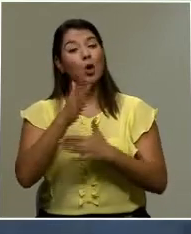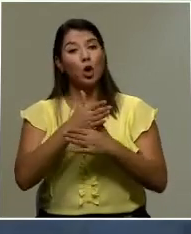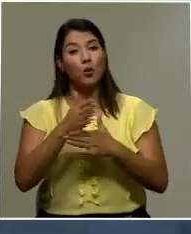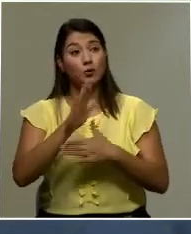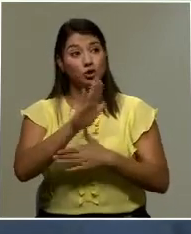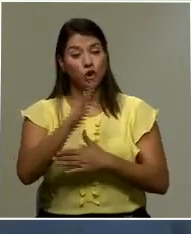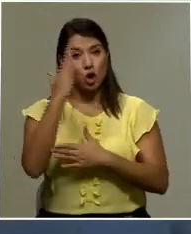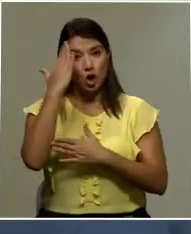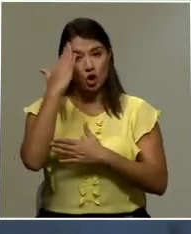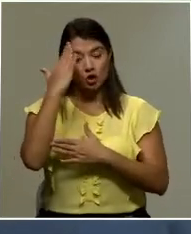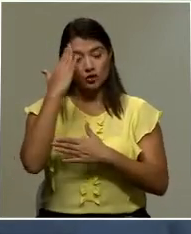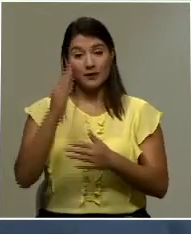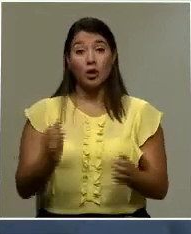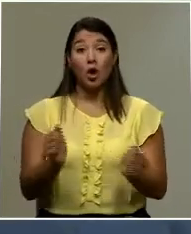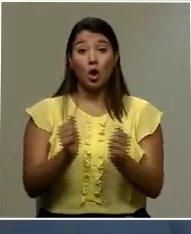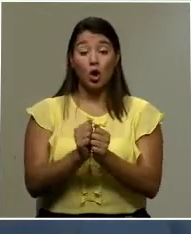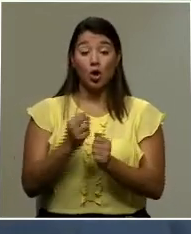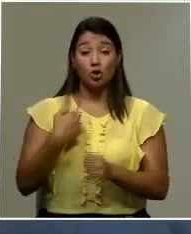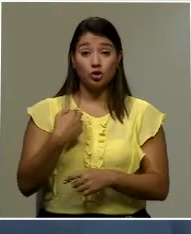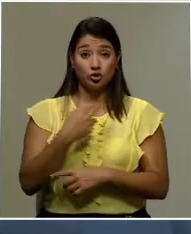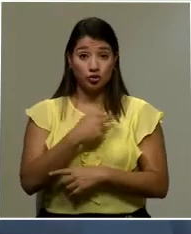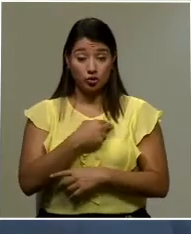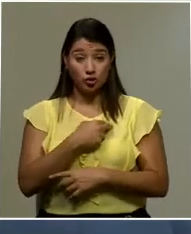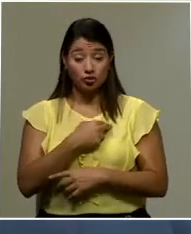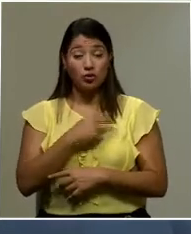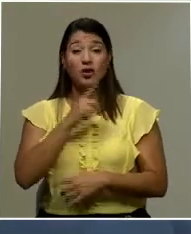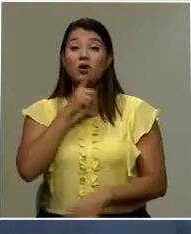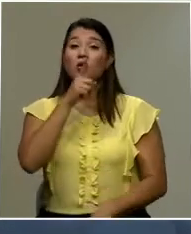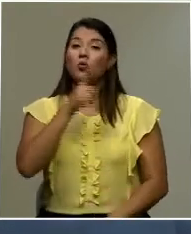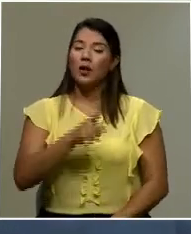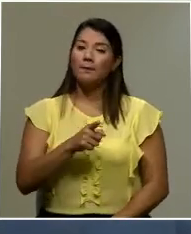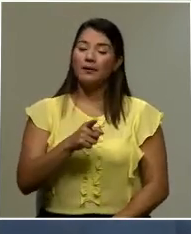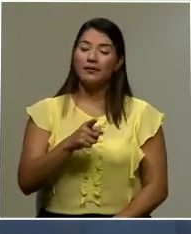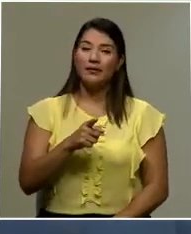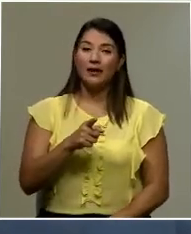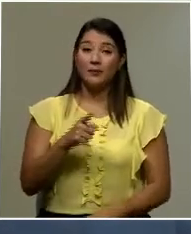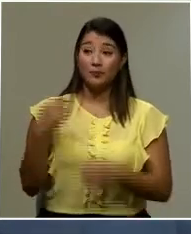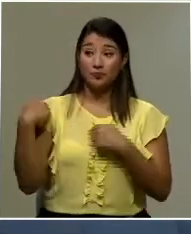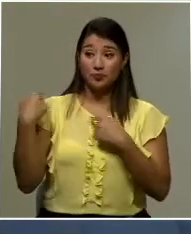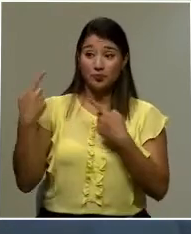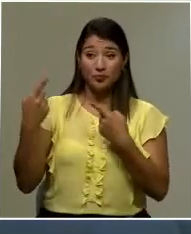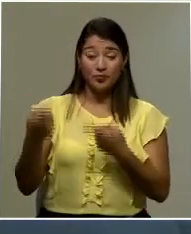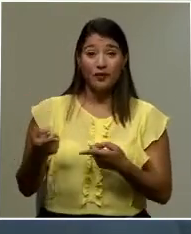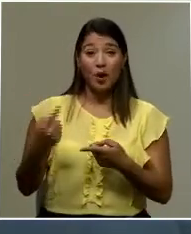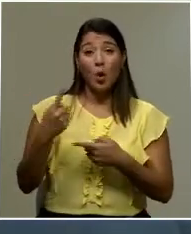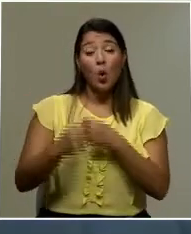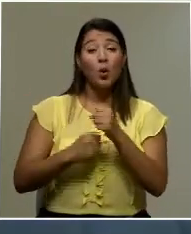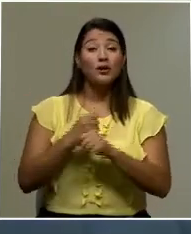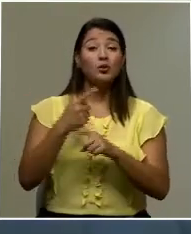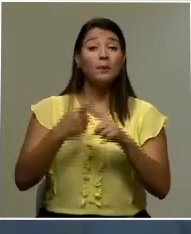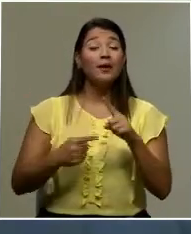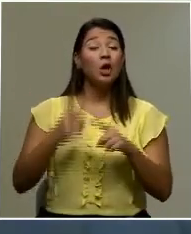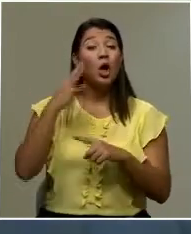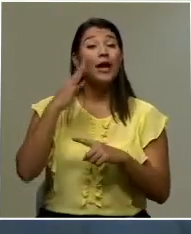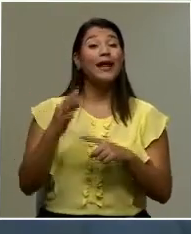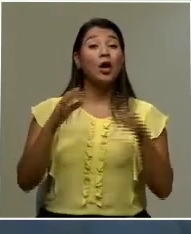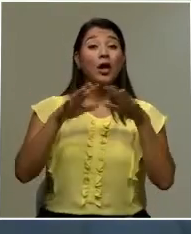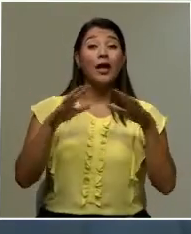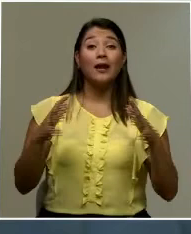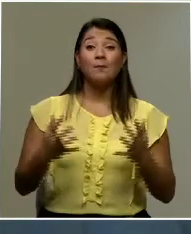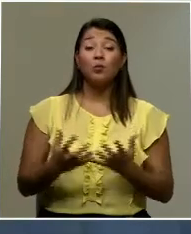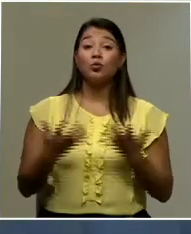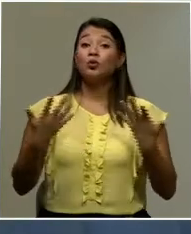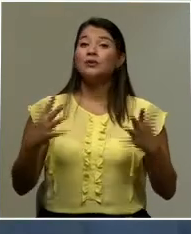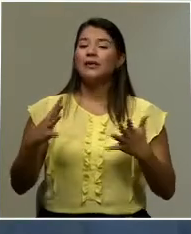sus conocimientos con nosotros. Realmente en estos meses creo que el mundo entero